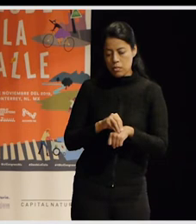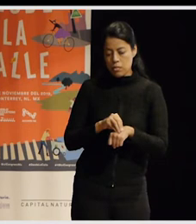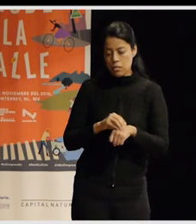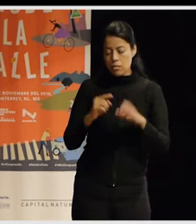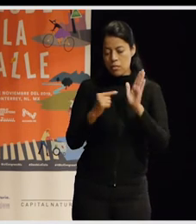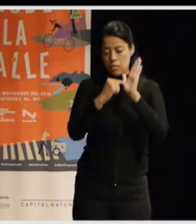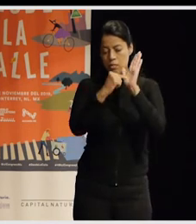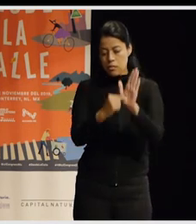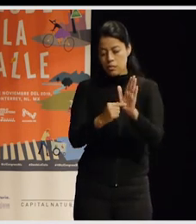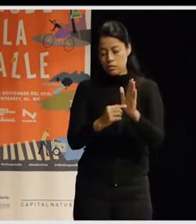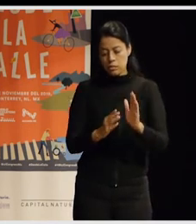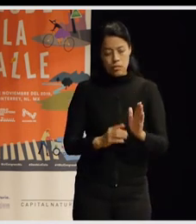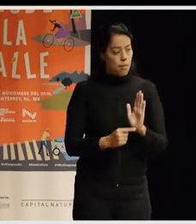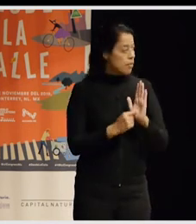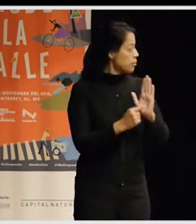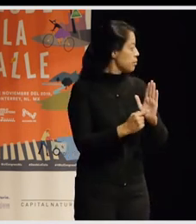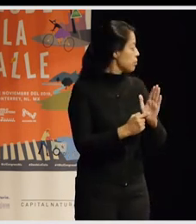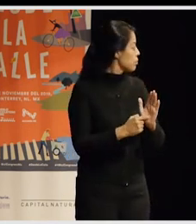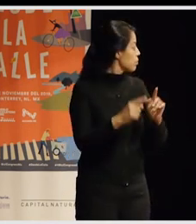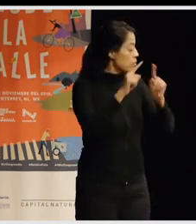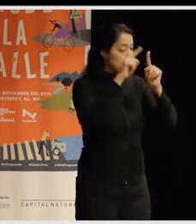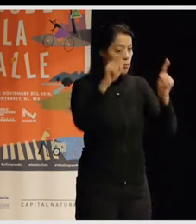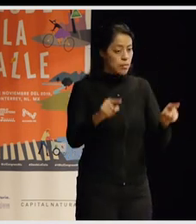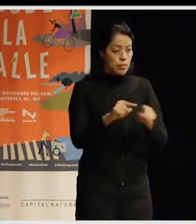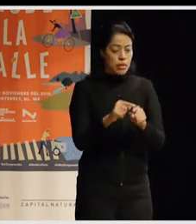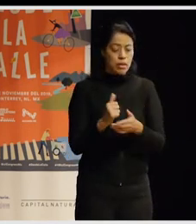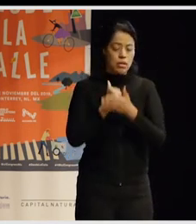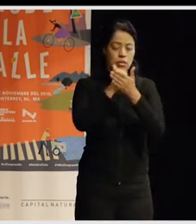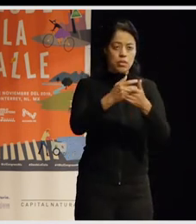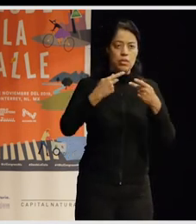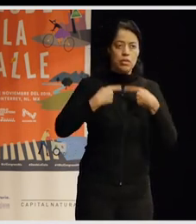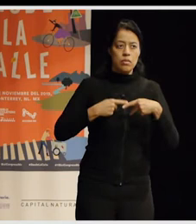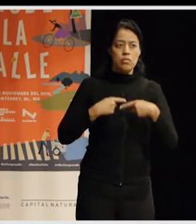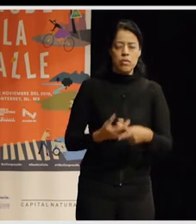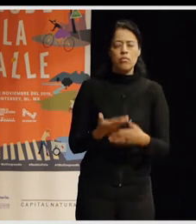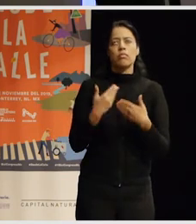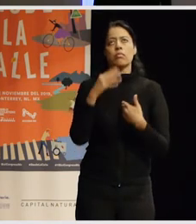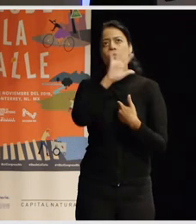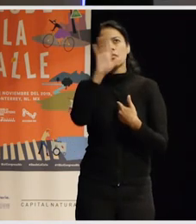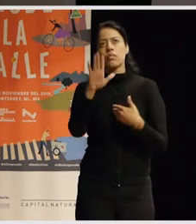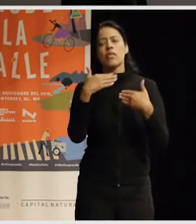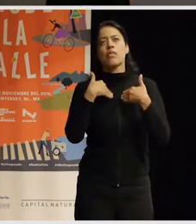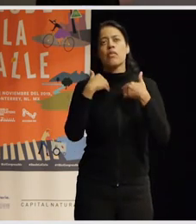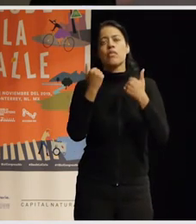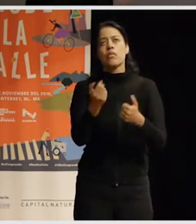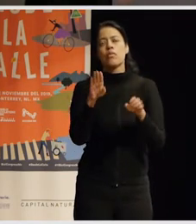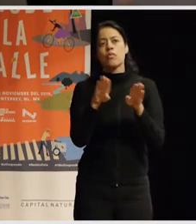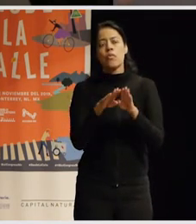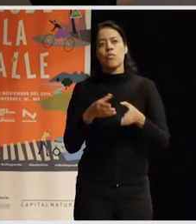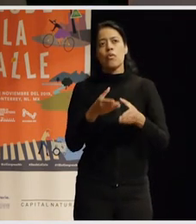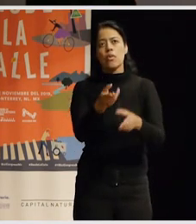señalamientos verticales que les ayudan a las personas a entender cómo funciona la calle y pusimos como